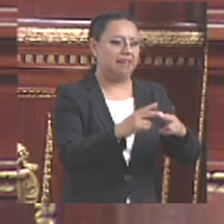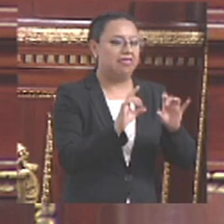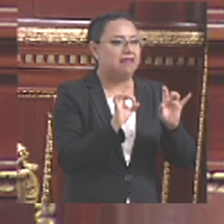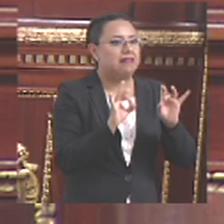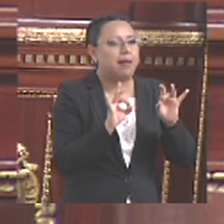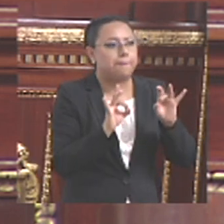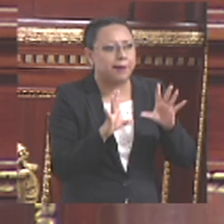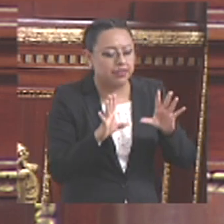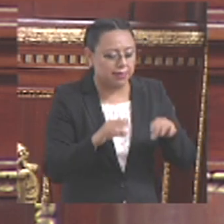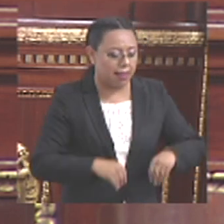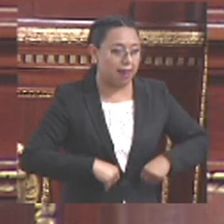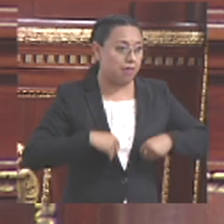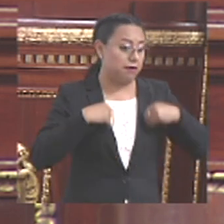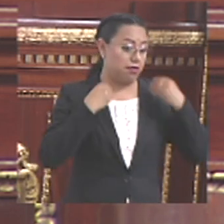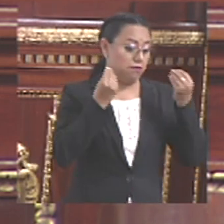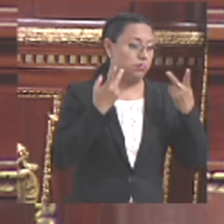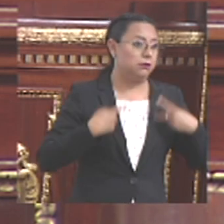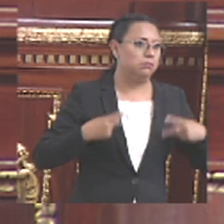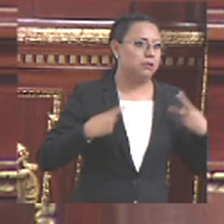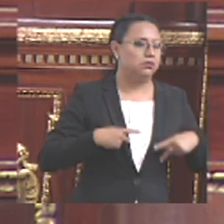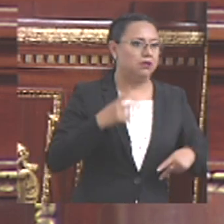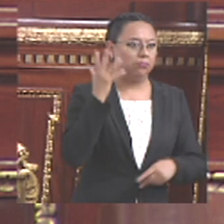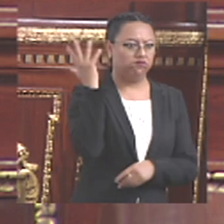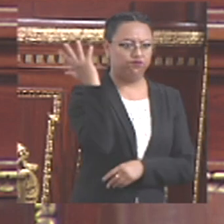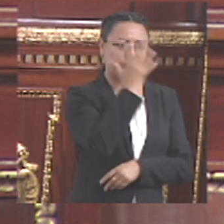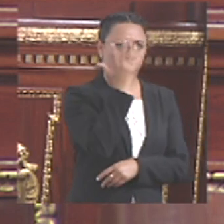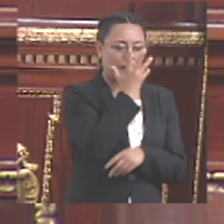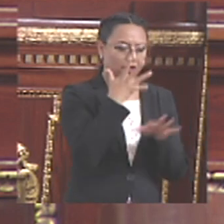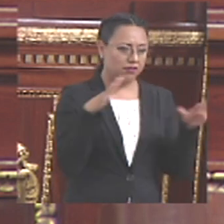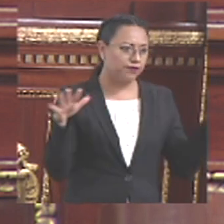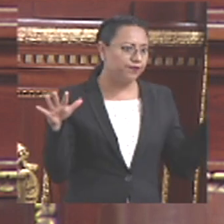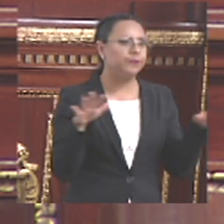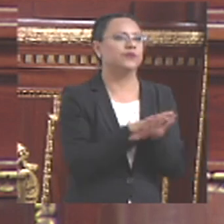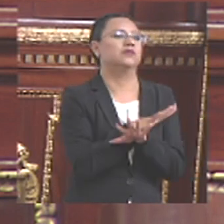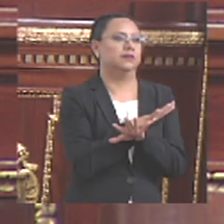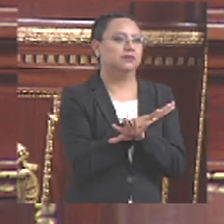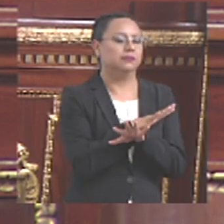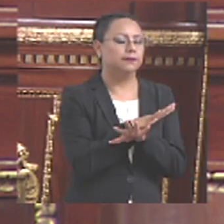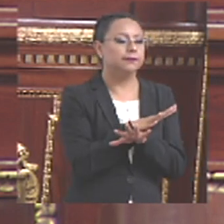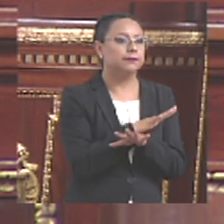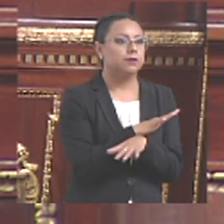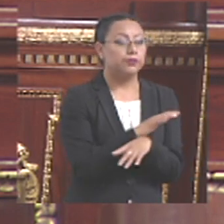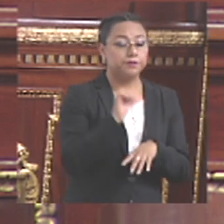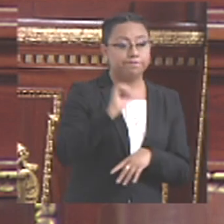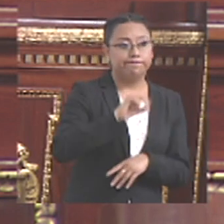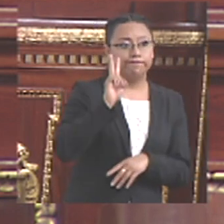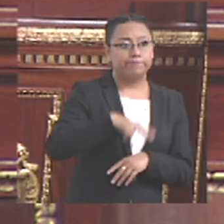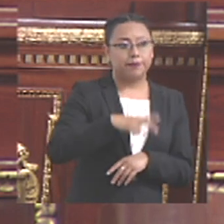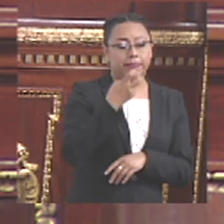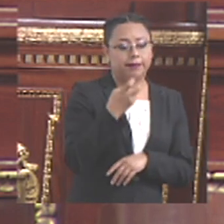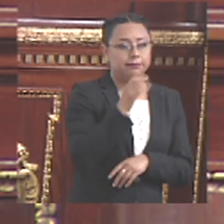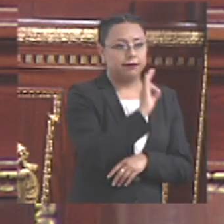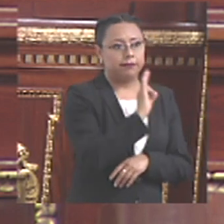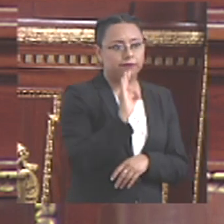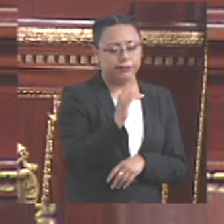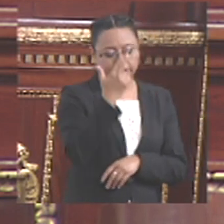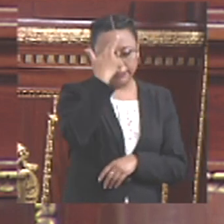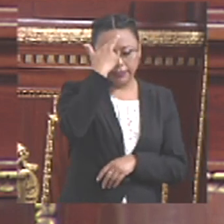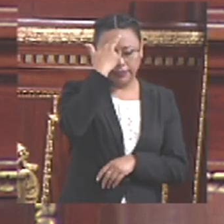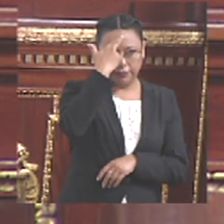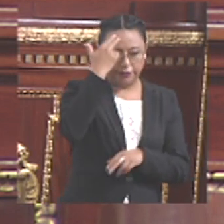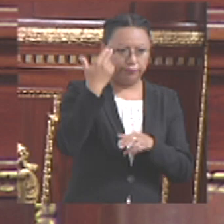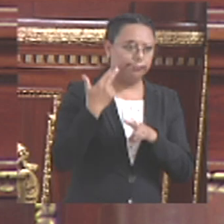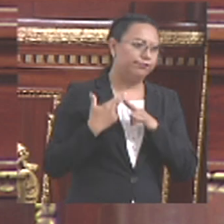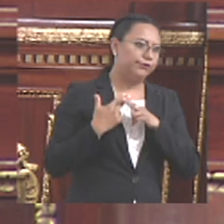sin duda dejó marcado nuestros corazones. Hoy recordamos esta fecha en donde se exaltan al